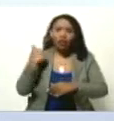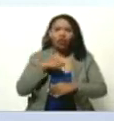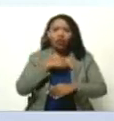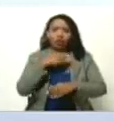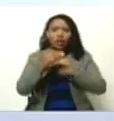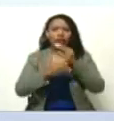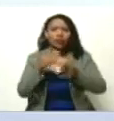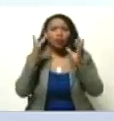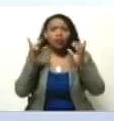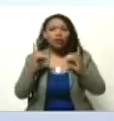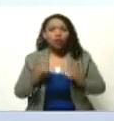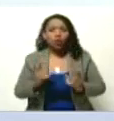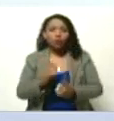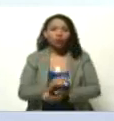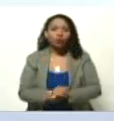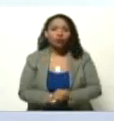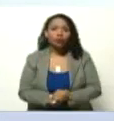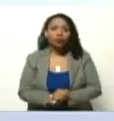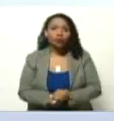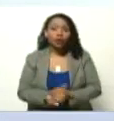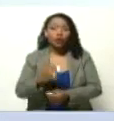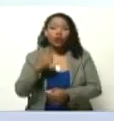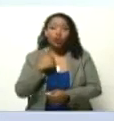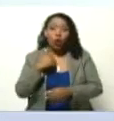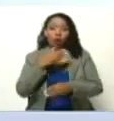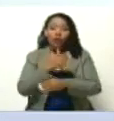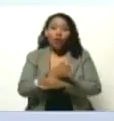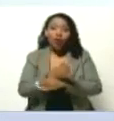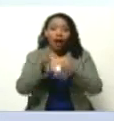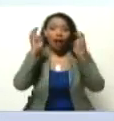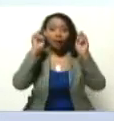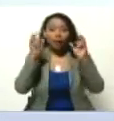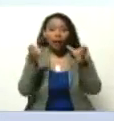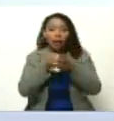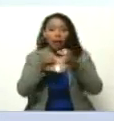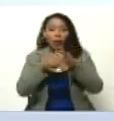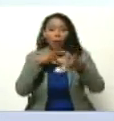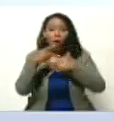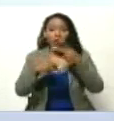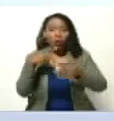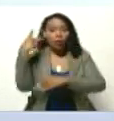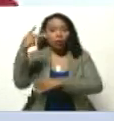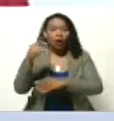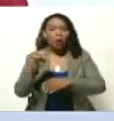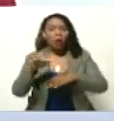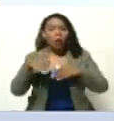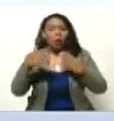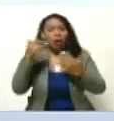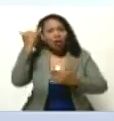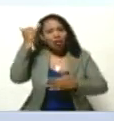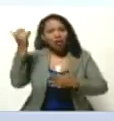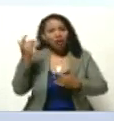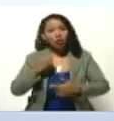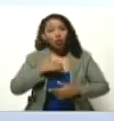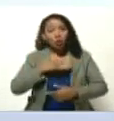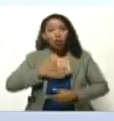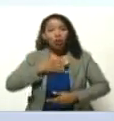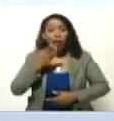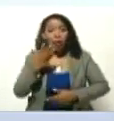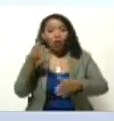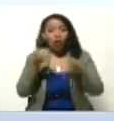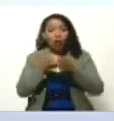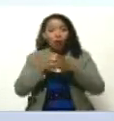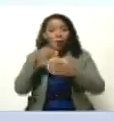decisiones. Y voy a, en el sentido de los equipos políticos parroquiales. ¿Cuál es la idea? Que donde podamos tener equipo